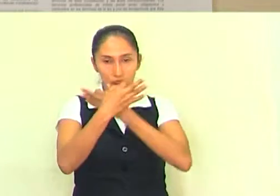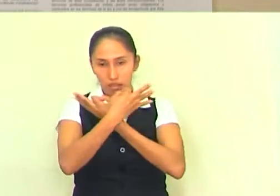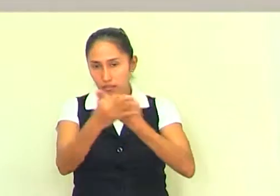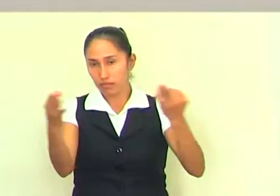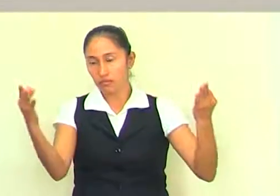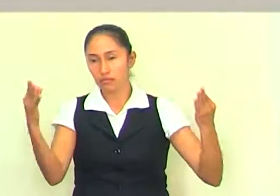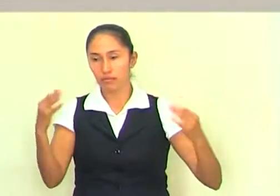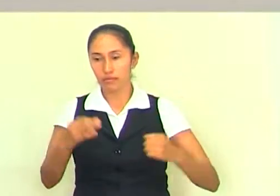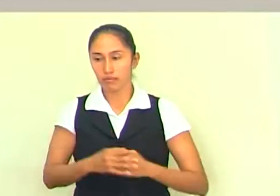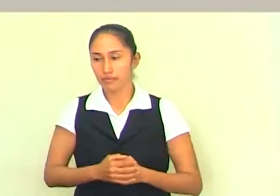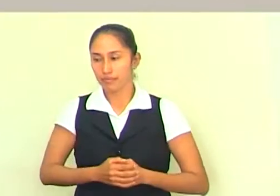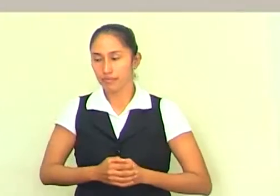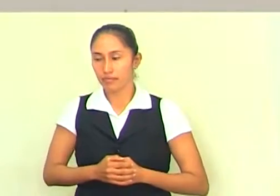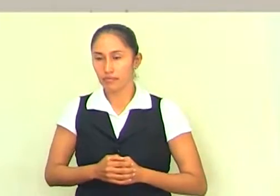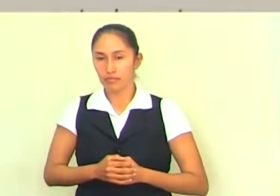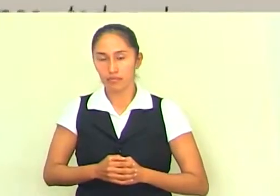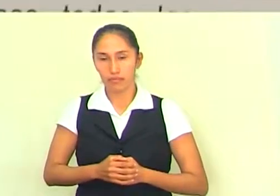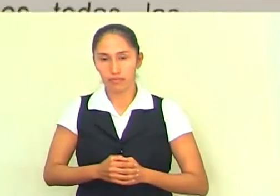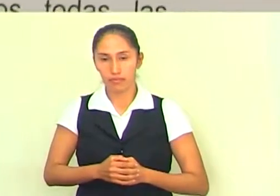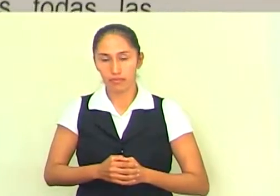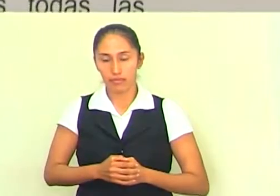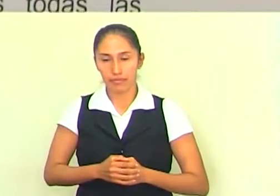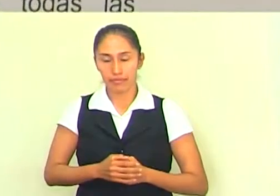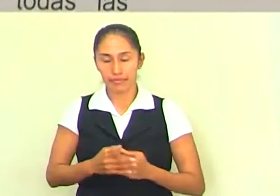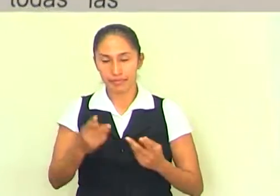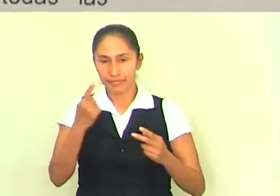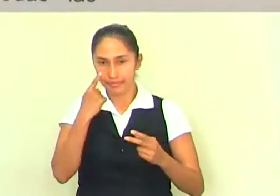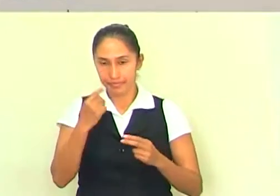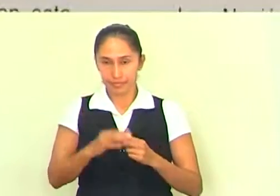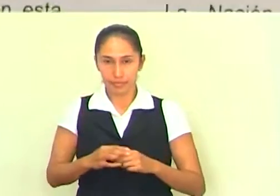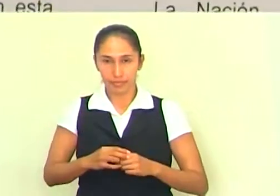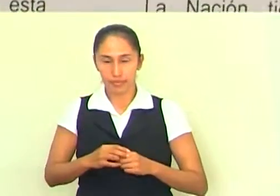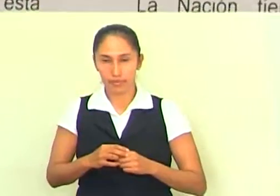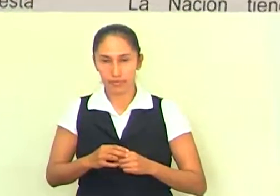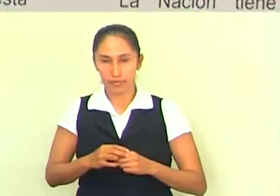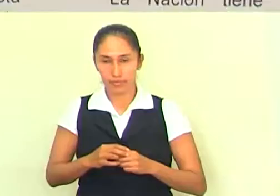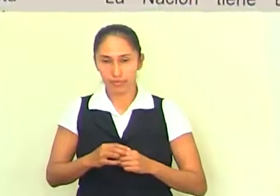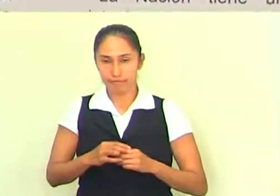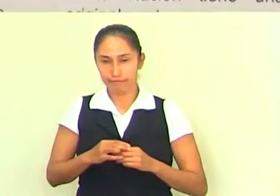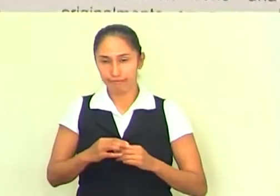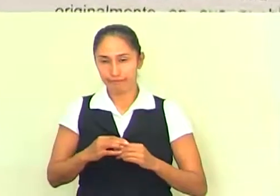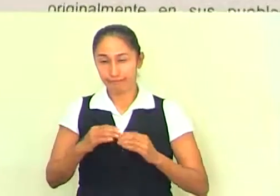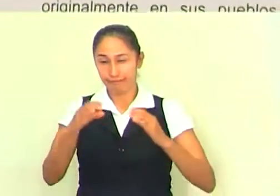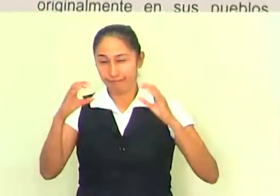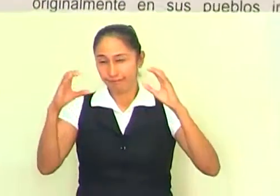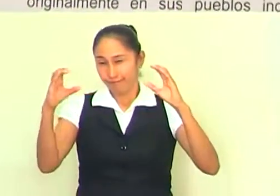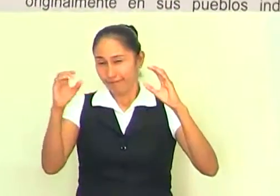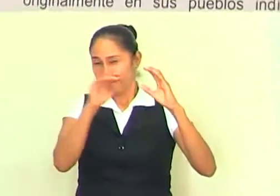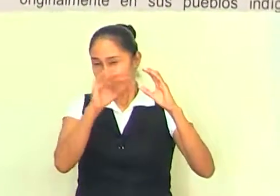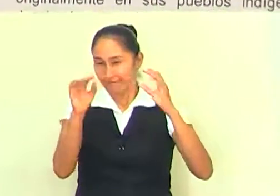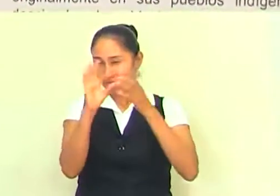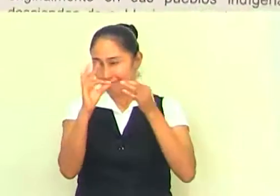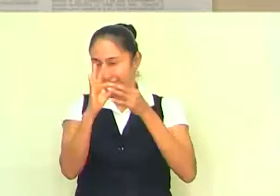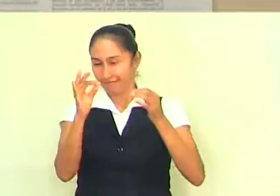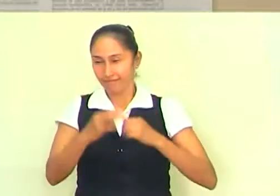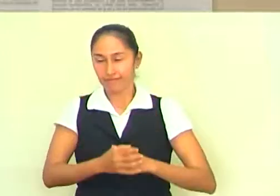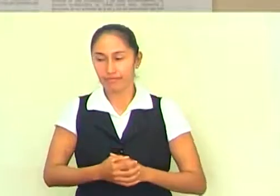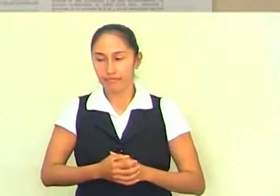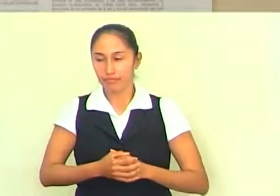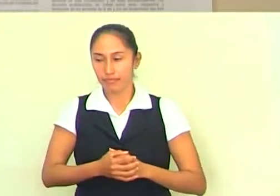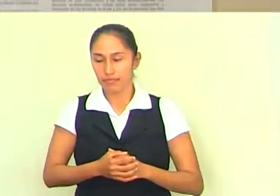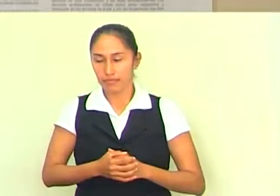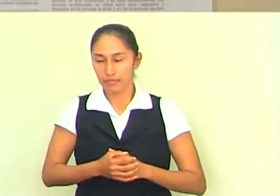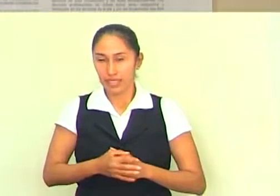plasmadas. Aquí también hago un paréntesis, jóvenes. No basta que conozcamos esa serie